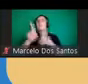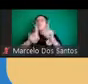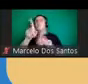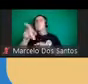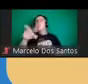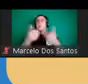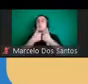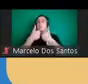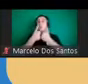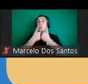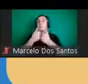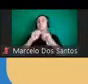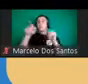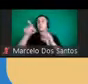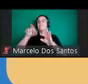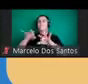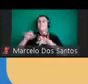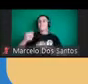Voy a